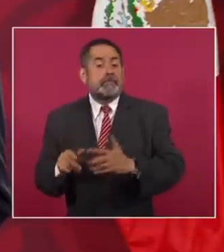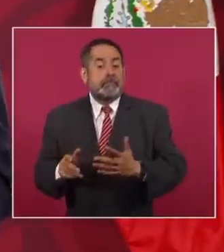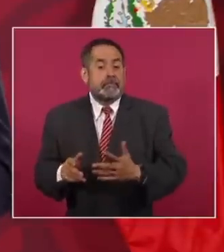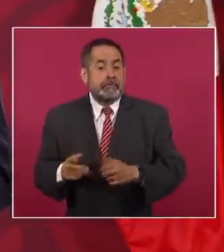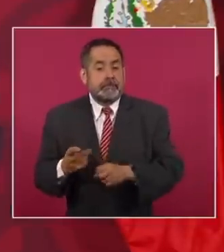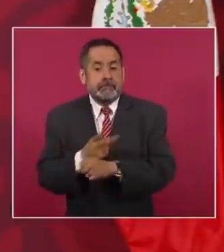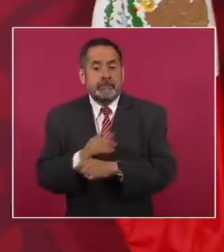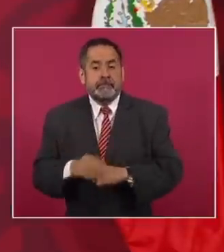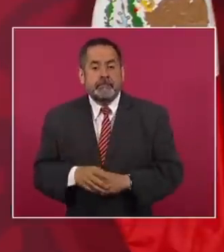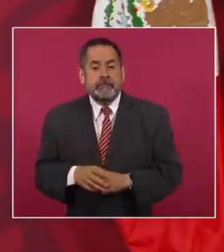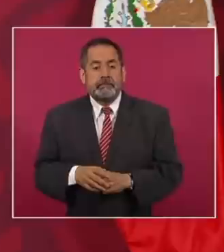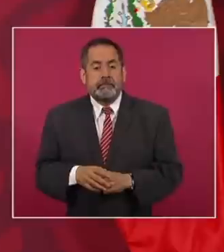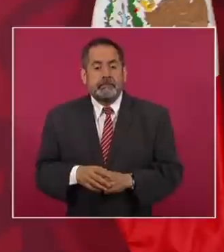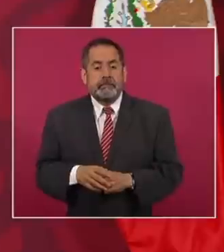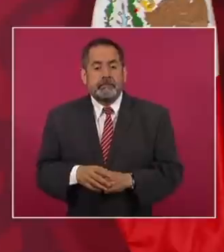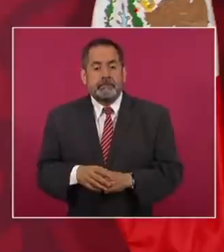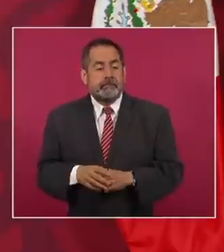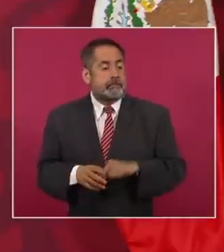se salen.